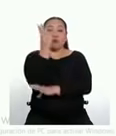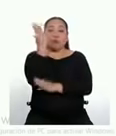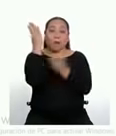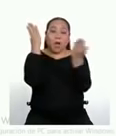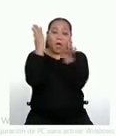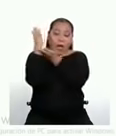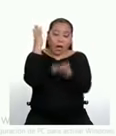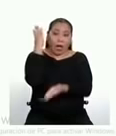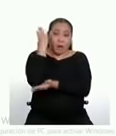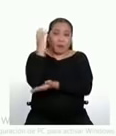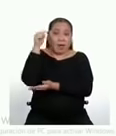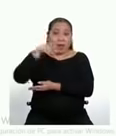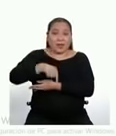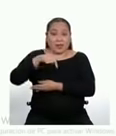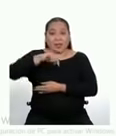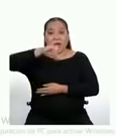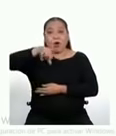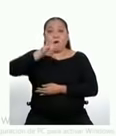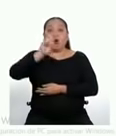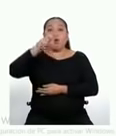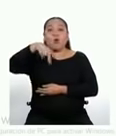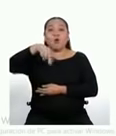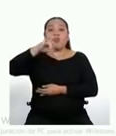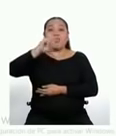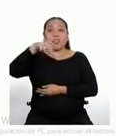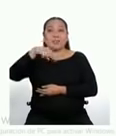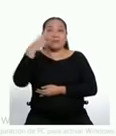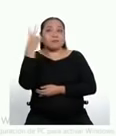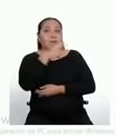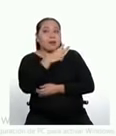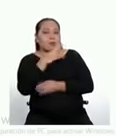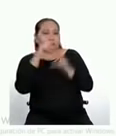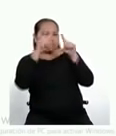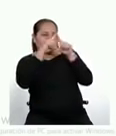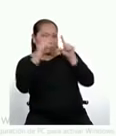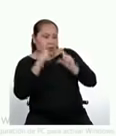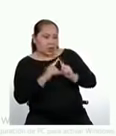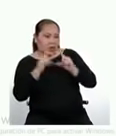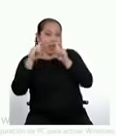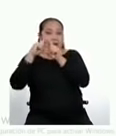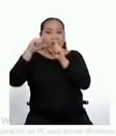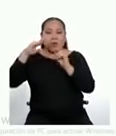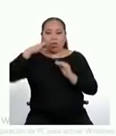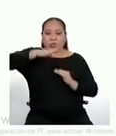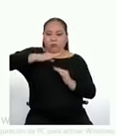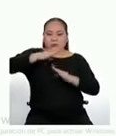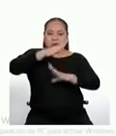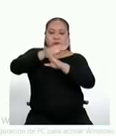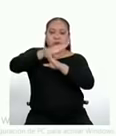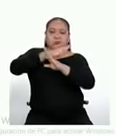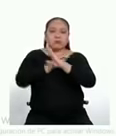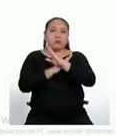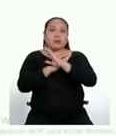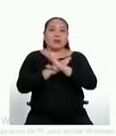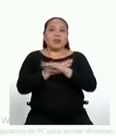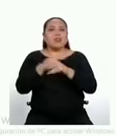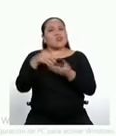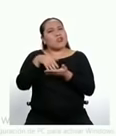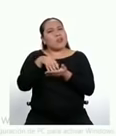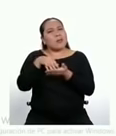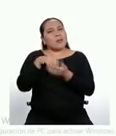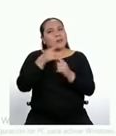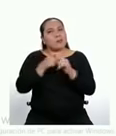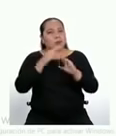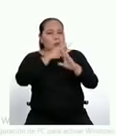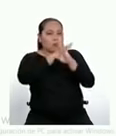Pangoa, en Junín, aquí en Perú, y vemos que las disposiciones son triangulares para poder, con los bambús que son muy ligeros,